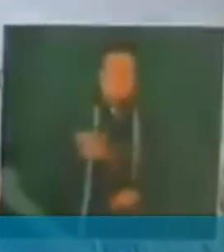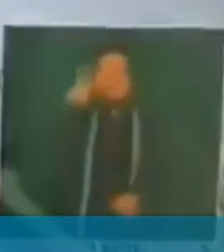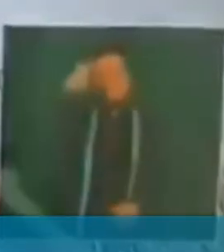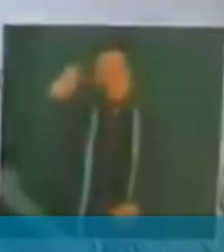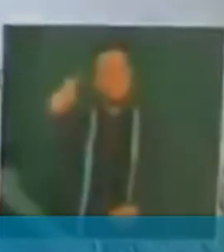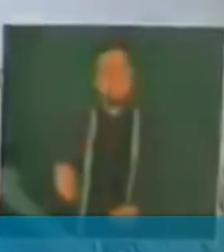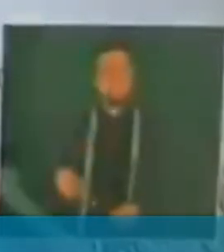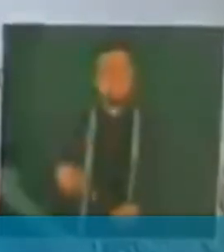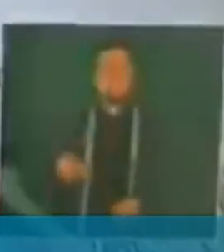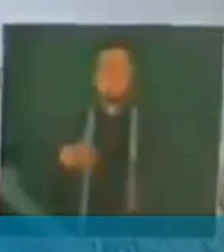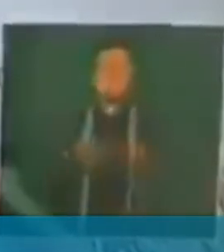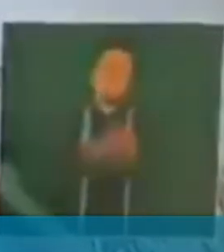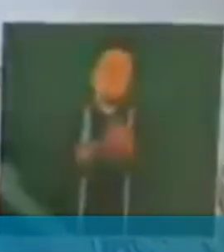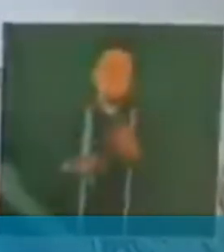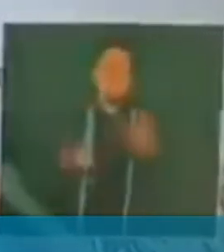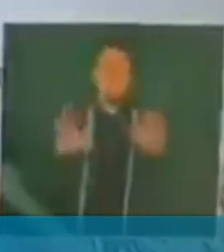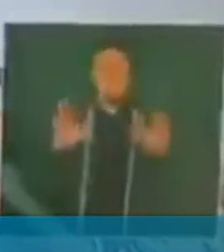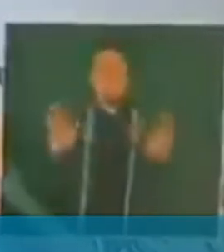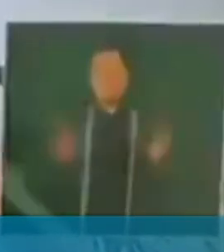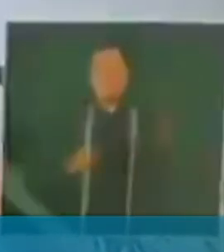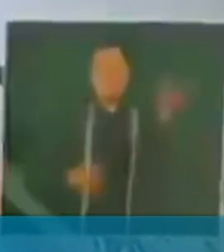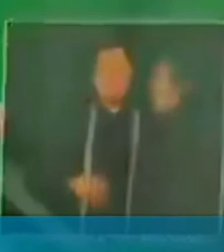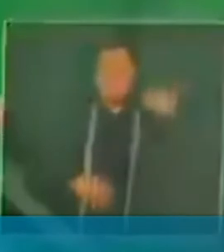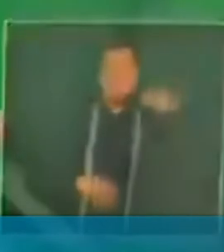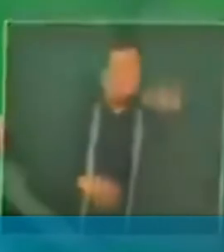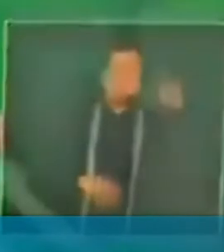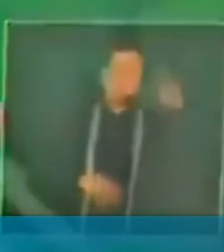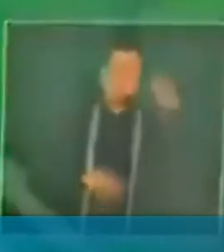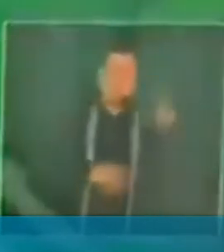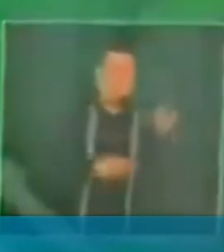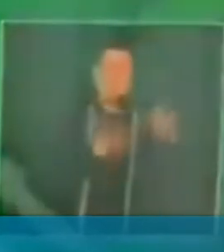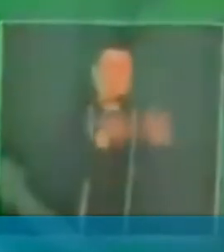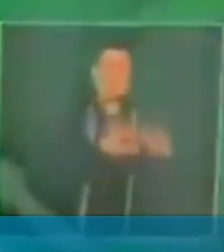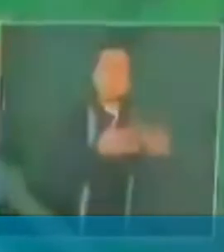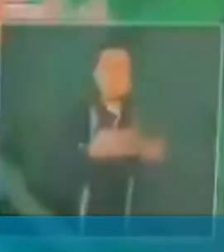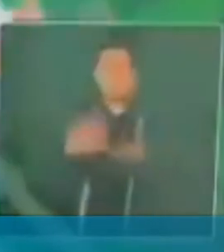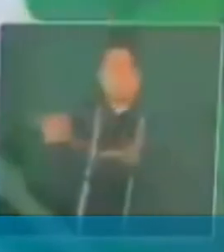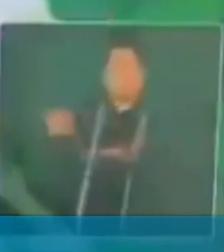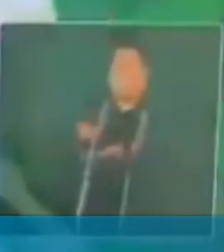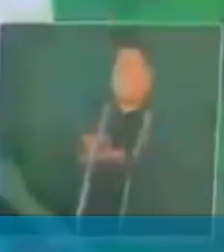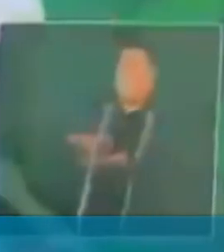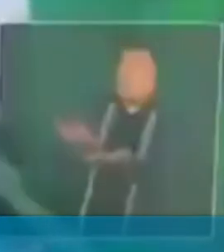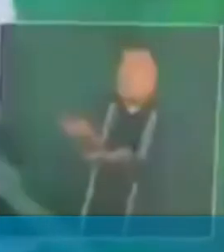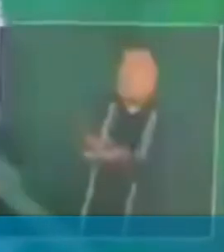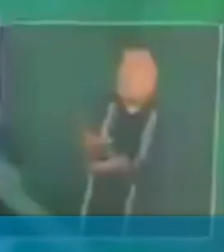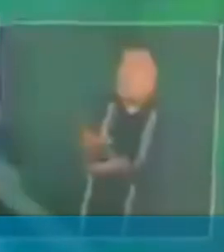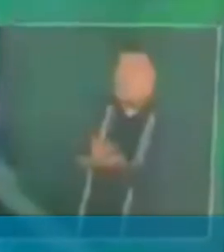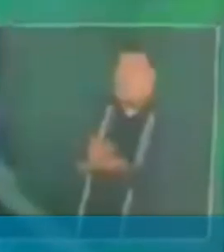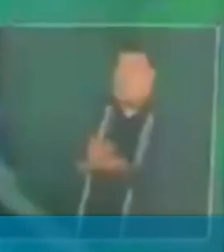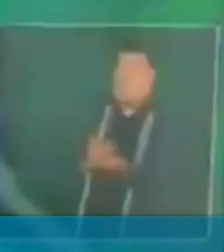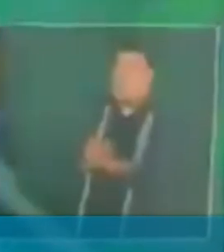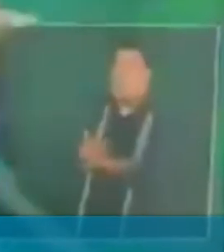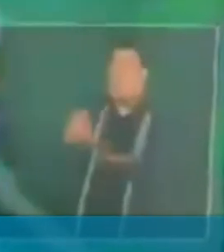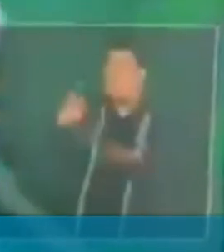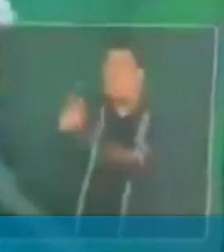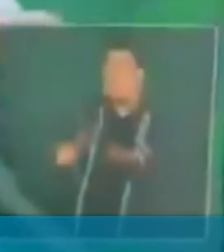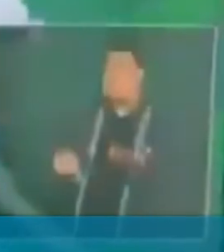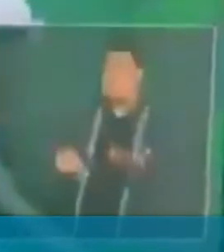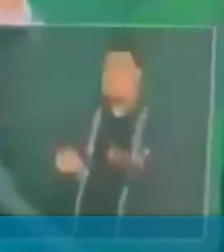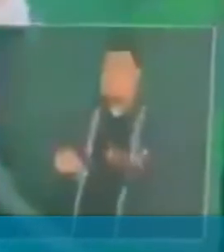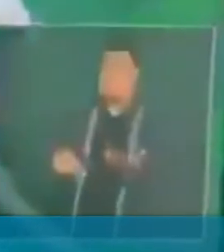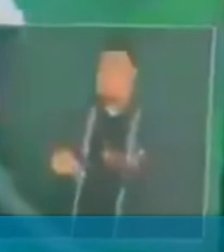la percepción, porque engañaban, de que el subsidio se lo daban